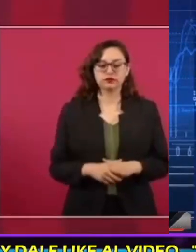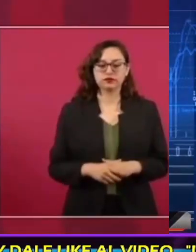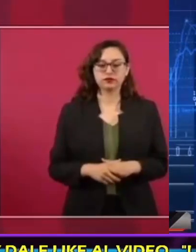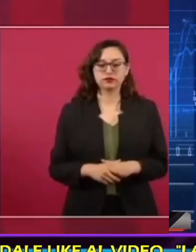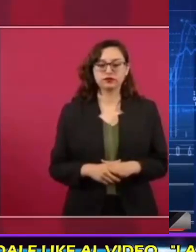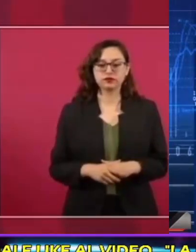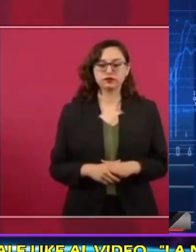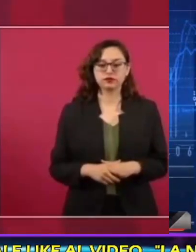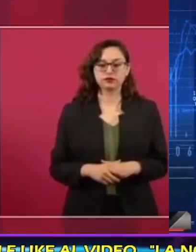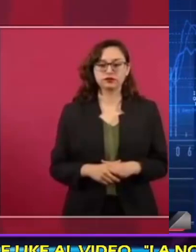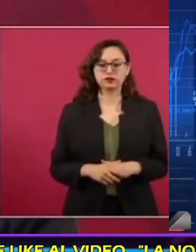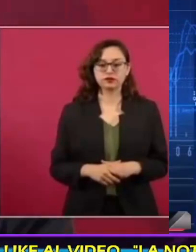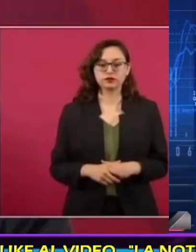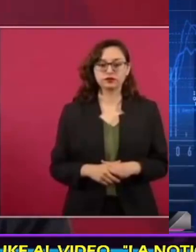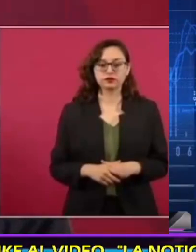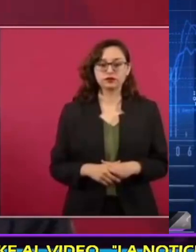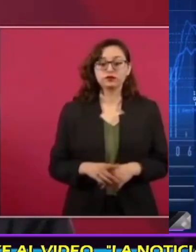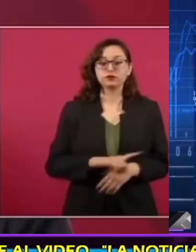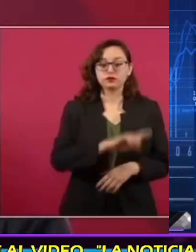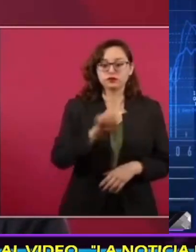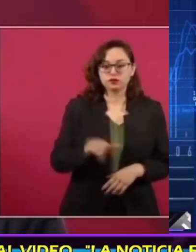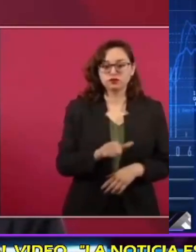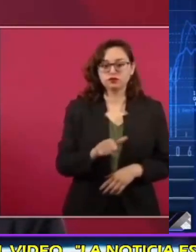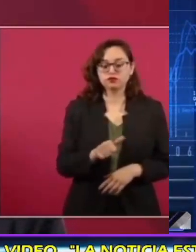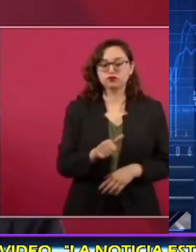y ellas tienen una agenda.